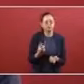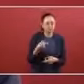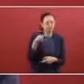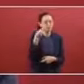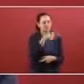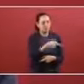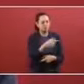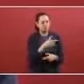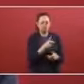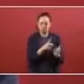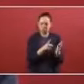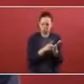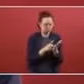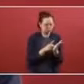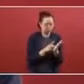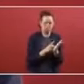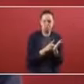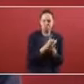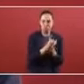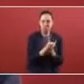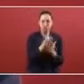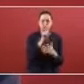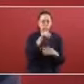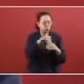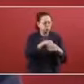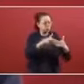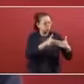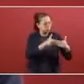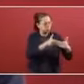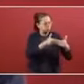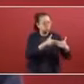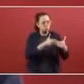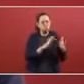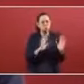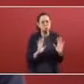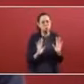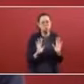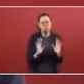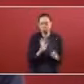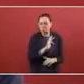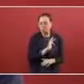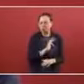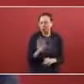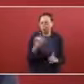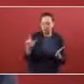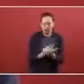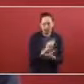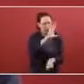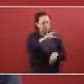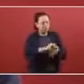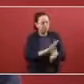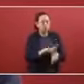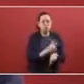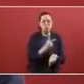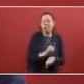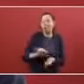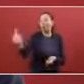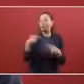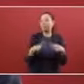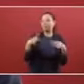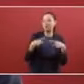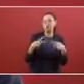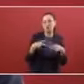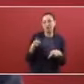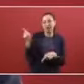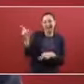su prerrogativa, de su derecho a ciertas reservas, reservado precisamente por eso, para proteger datos de terceros,